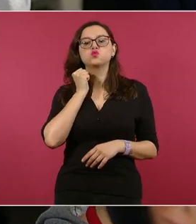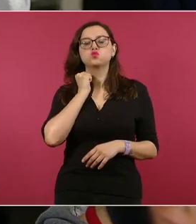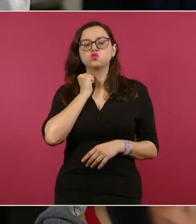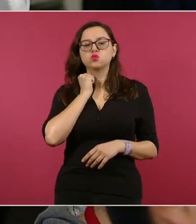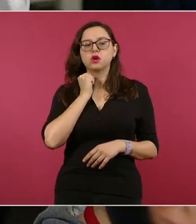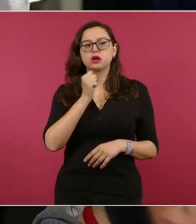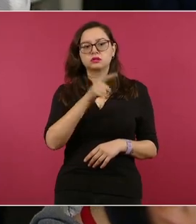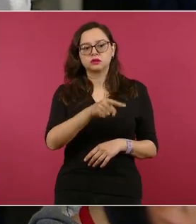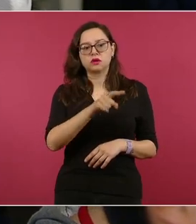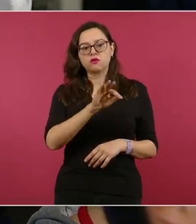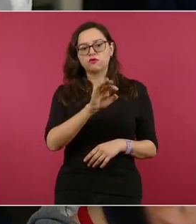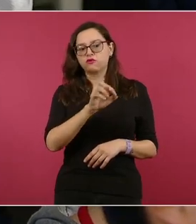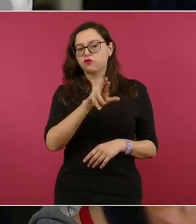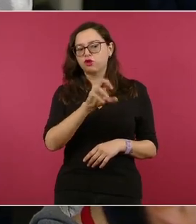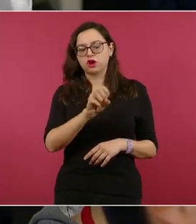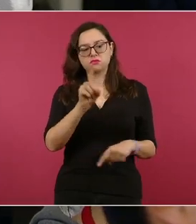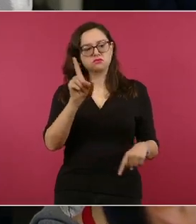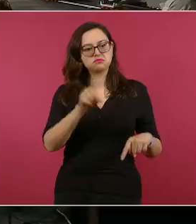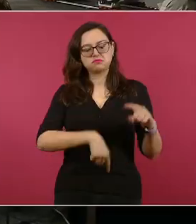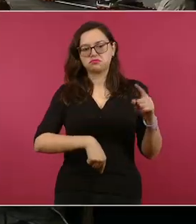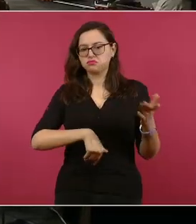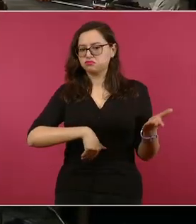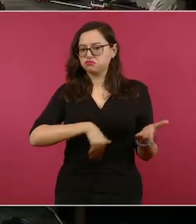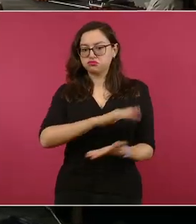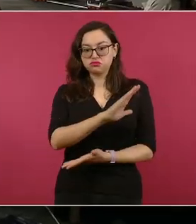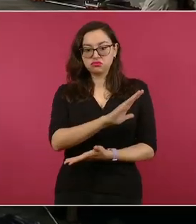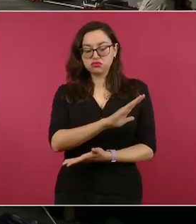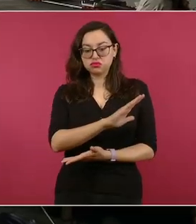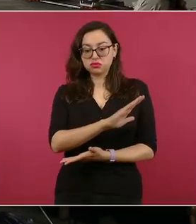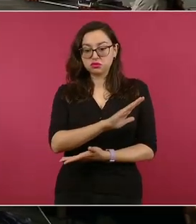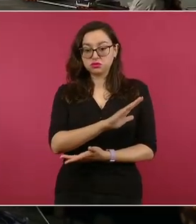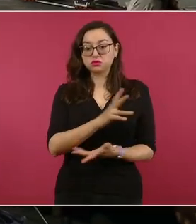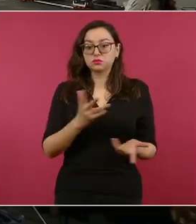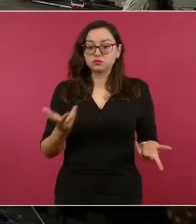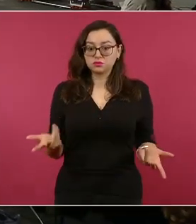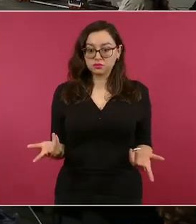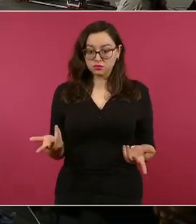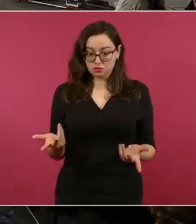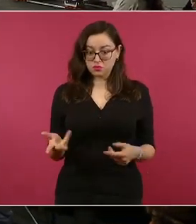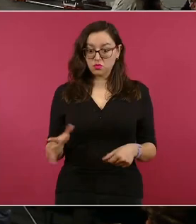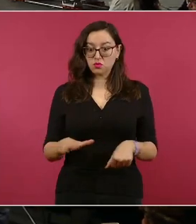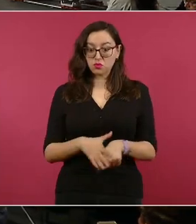hecho, en el sentido de que en estos momentos precisamente de crisis,